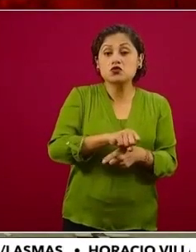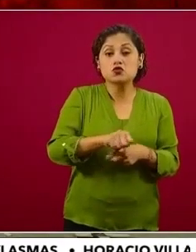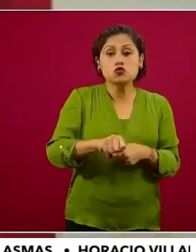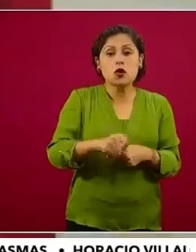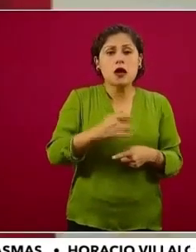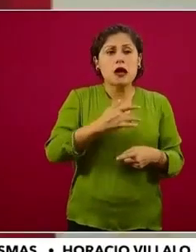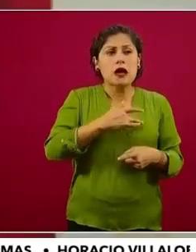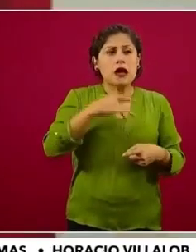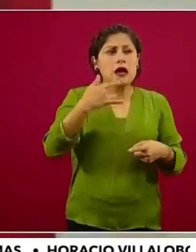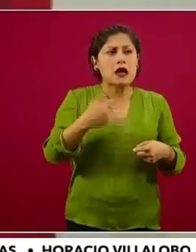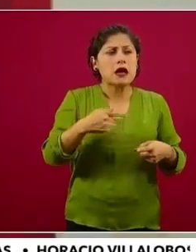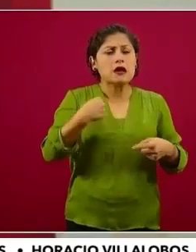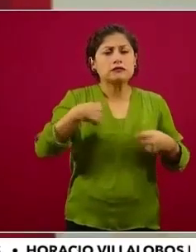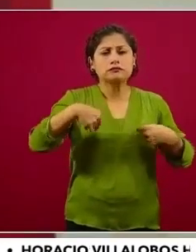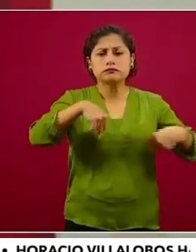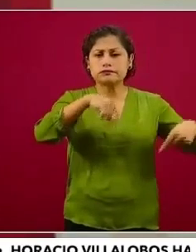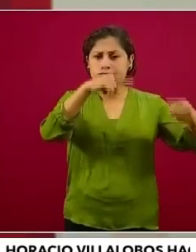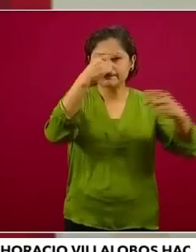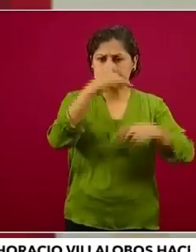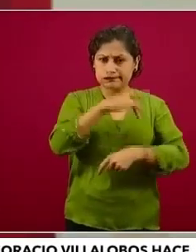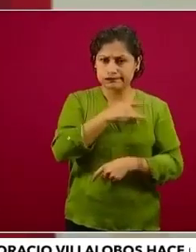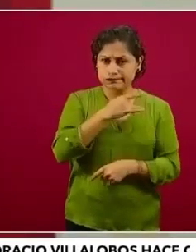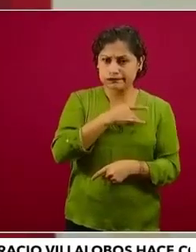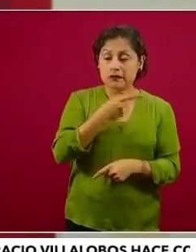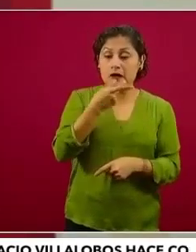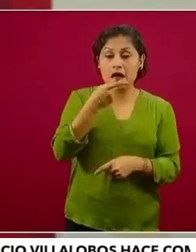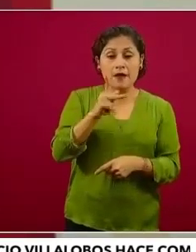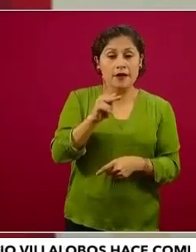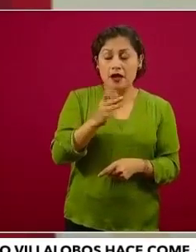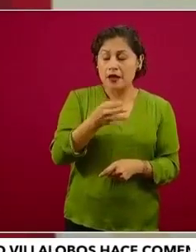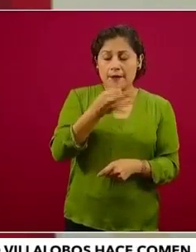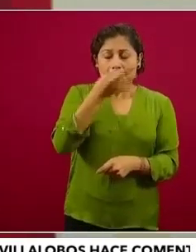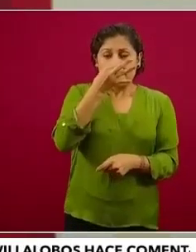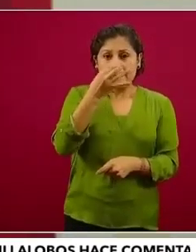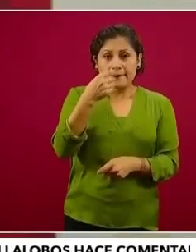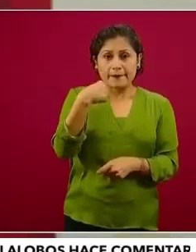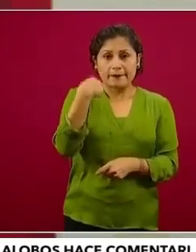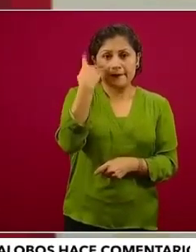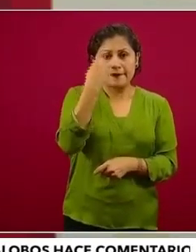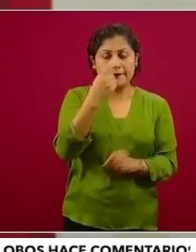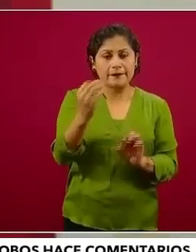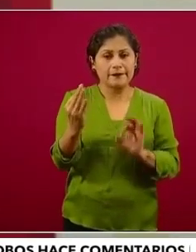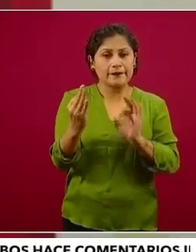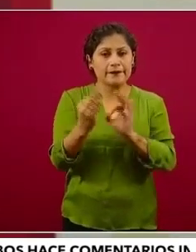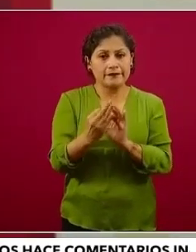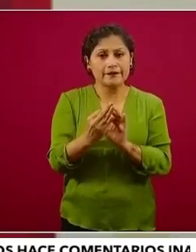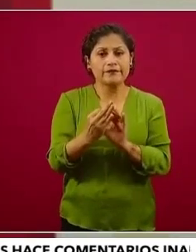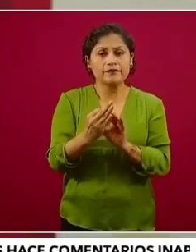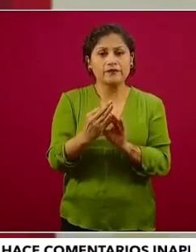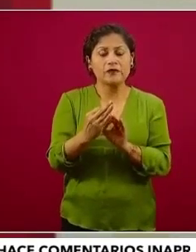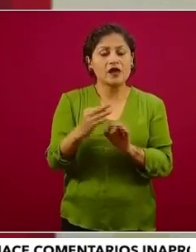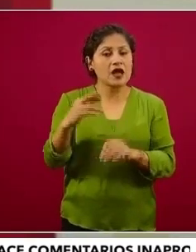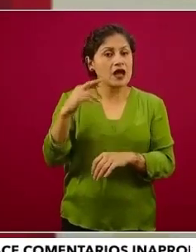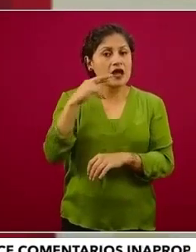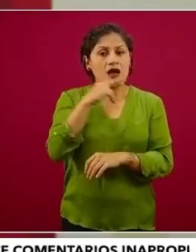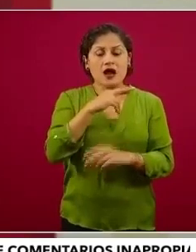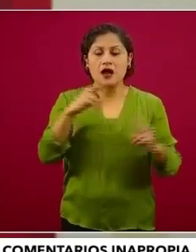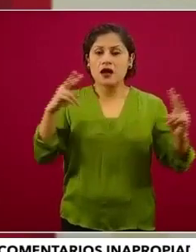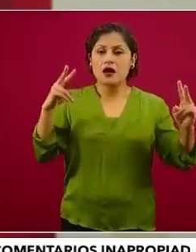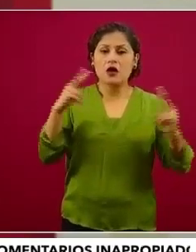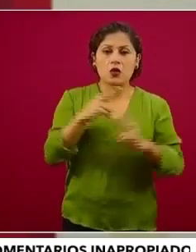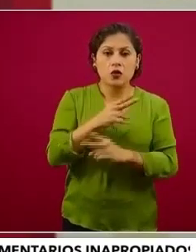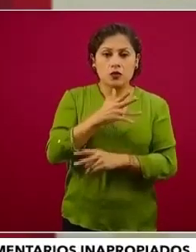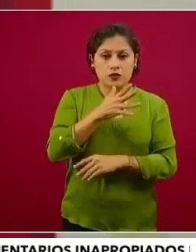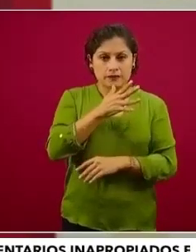puede ser que en pocas horas algunas personas empiecen a tener dificultad para respirar o sencillamente